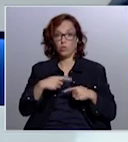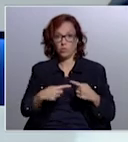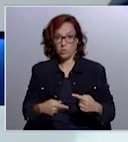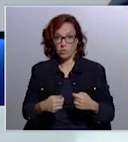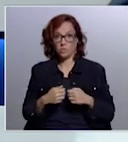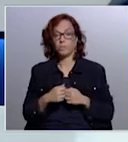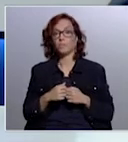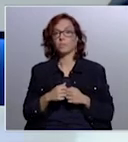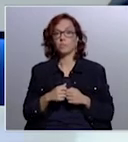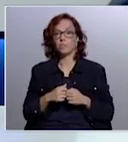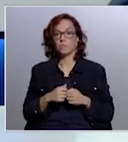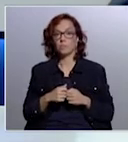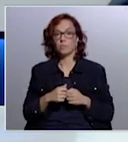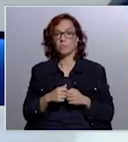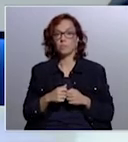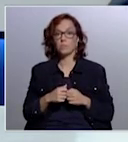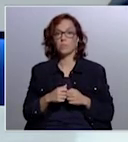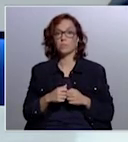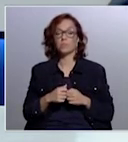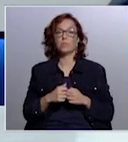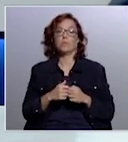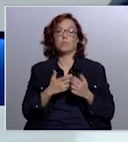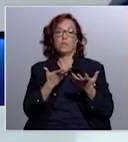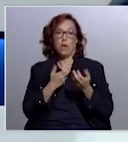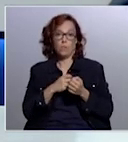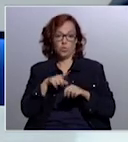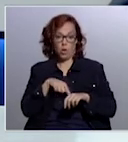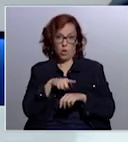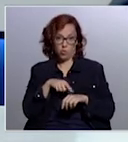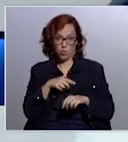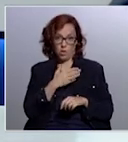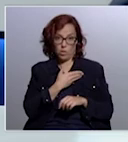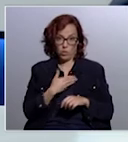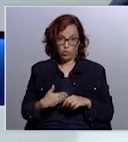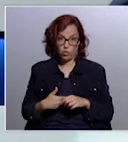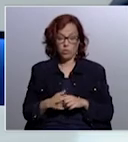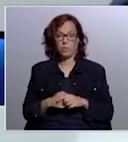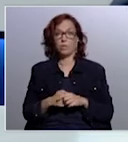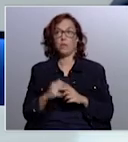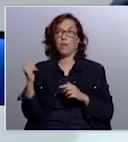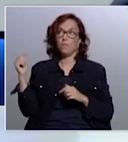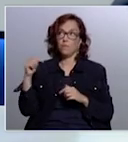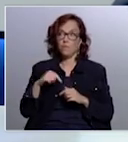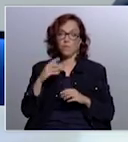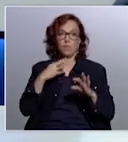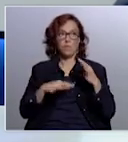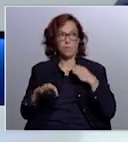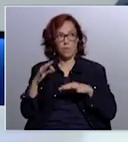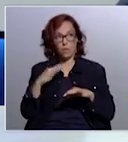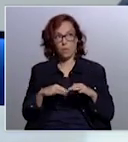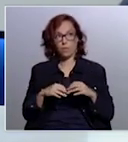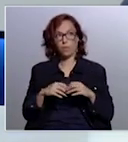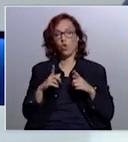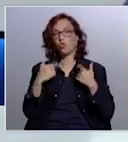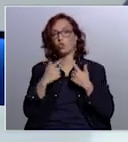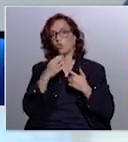con las horas docentes necesarias para esto creemos además vienen al teatro cuando nosotros decimos que